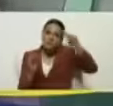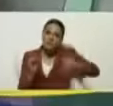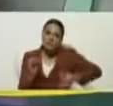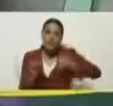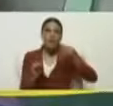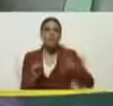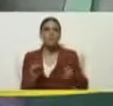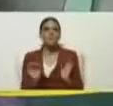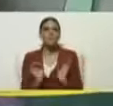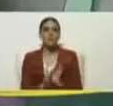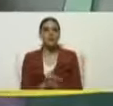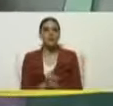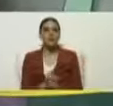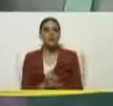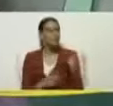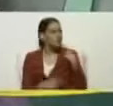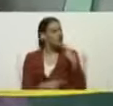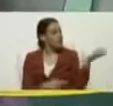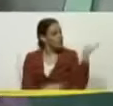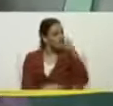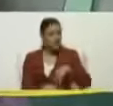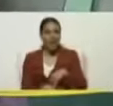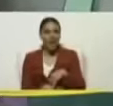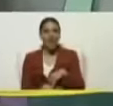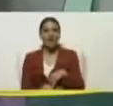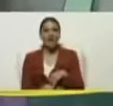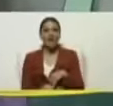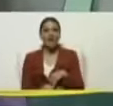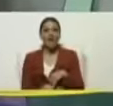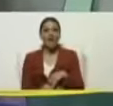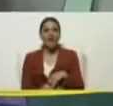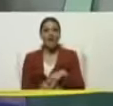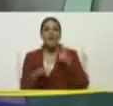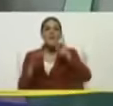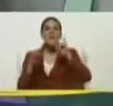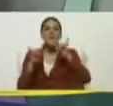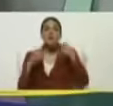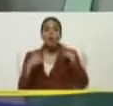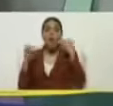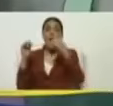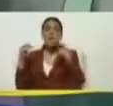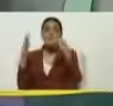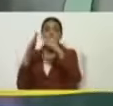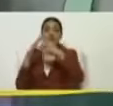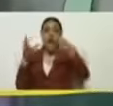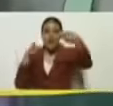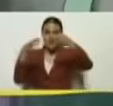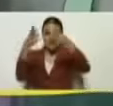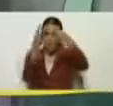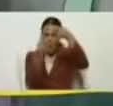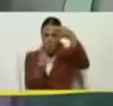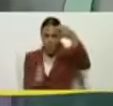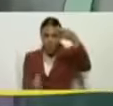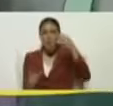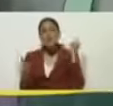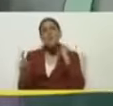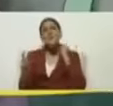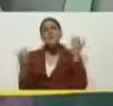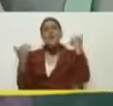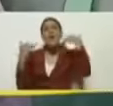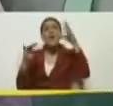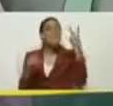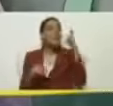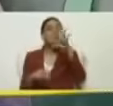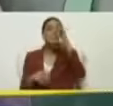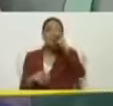Le dije a Cilia que se trajera la manga de colar que tenemos nosotros hace 25 años.